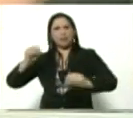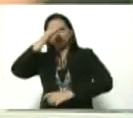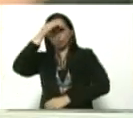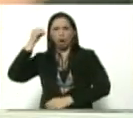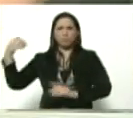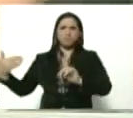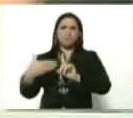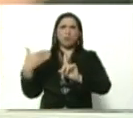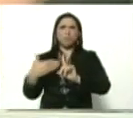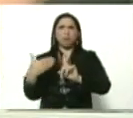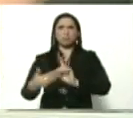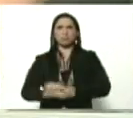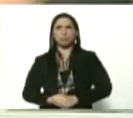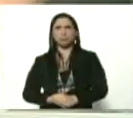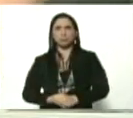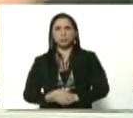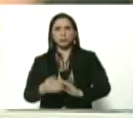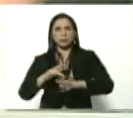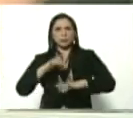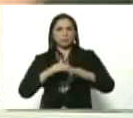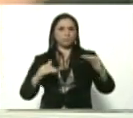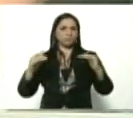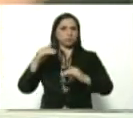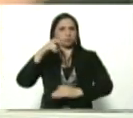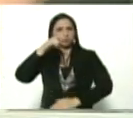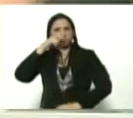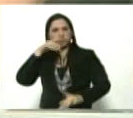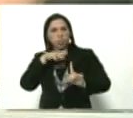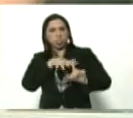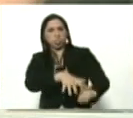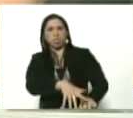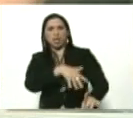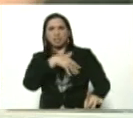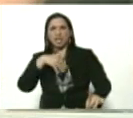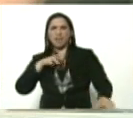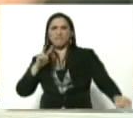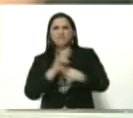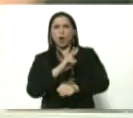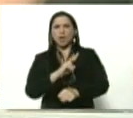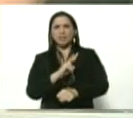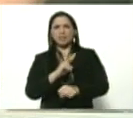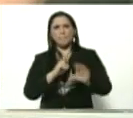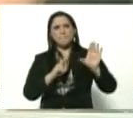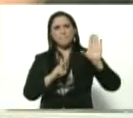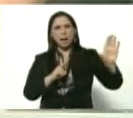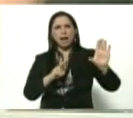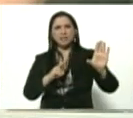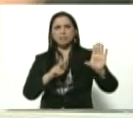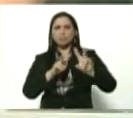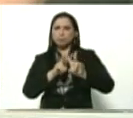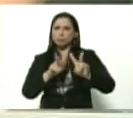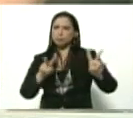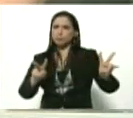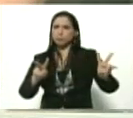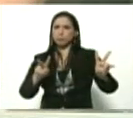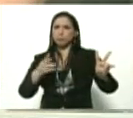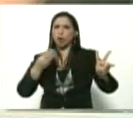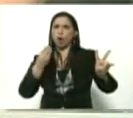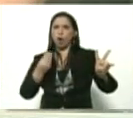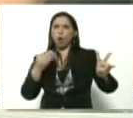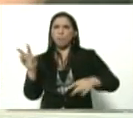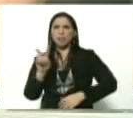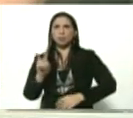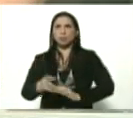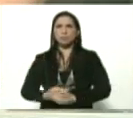agresiones supremacistas y de tratar de llenar de violencia a un país pacífico y pacifista como Venezuela.